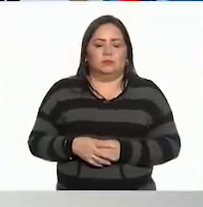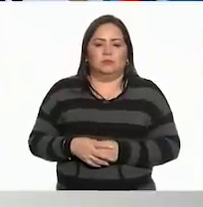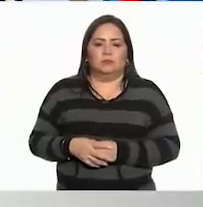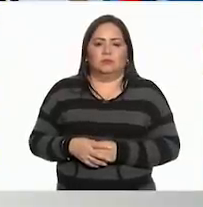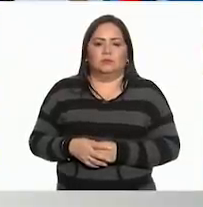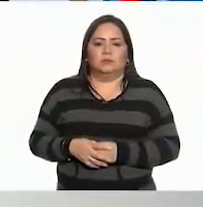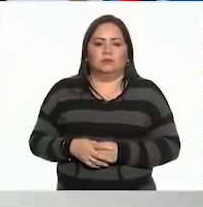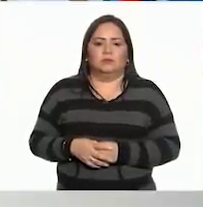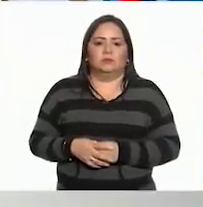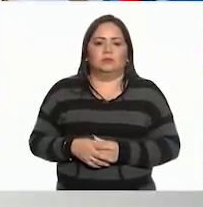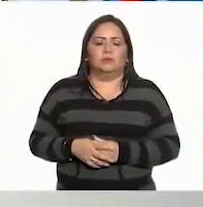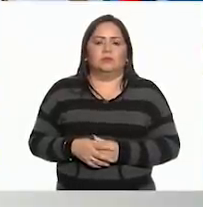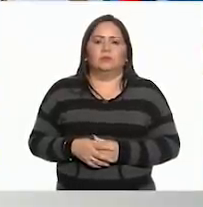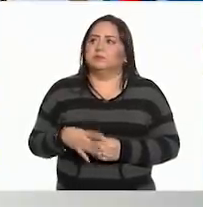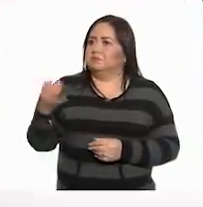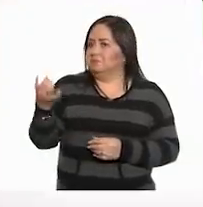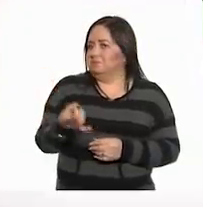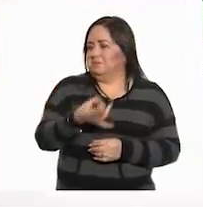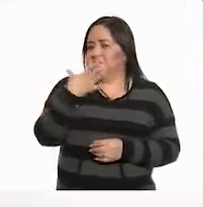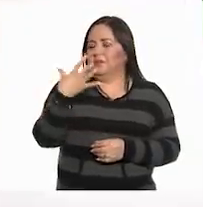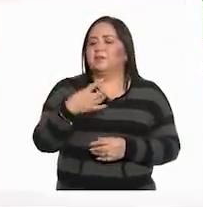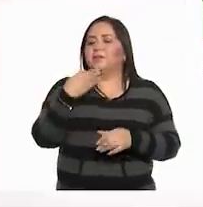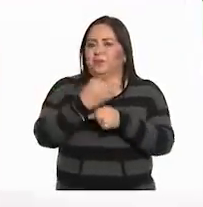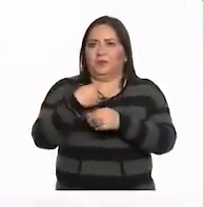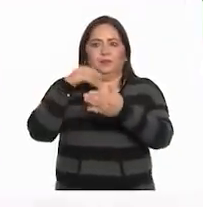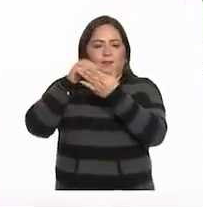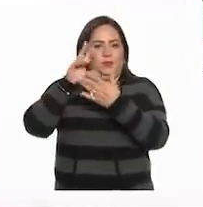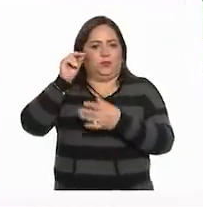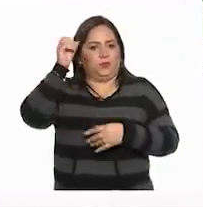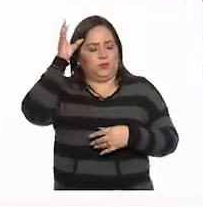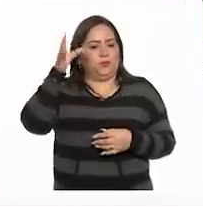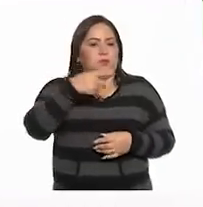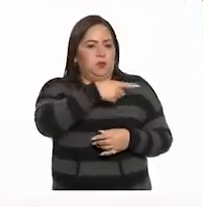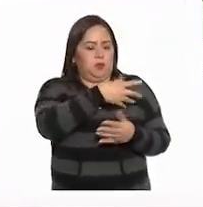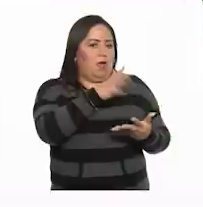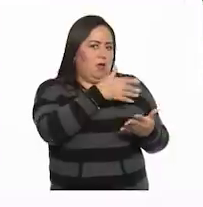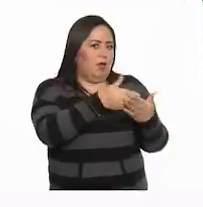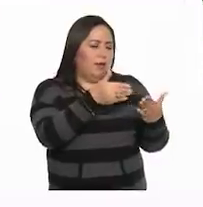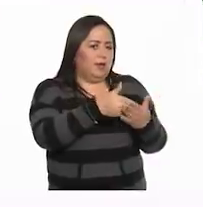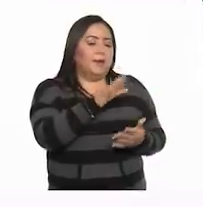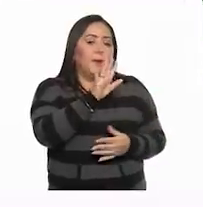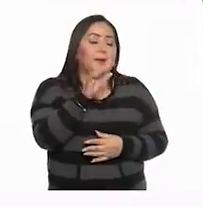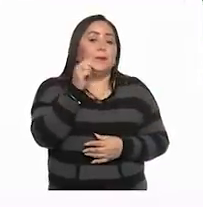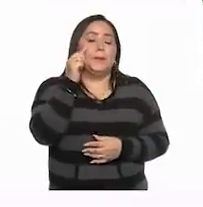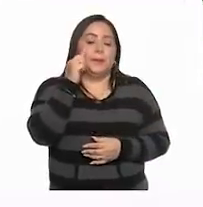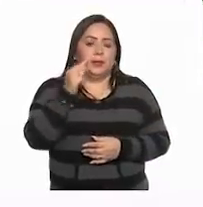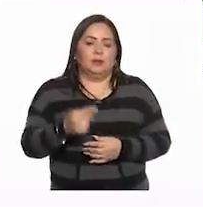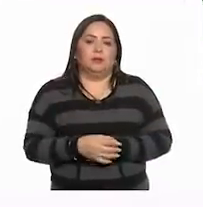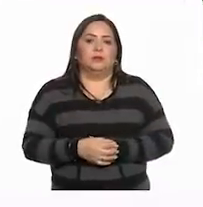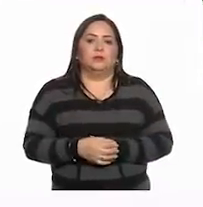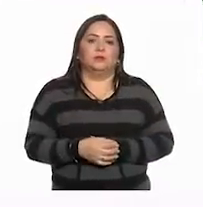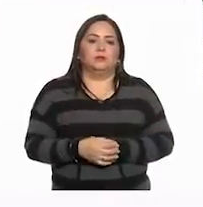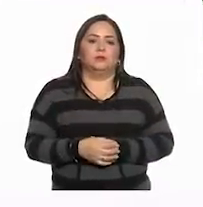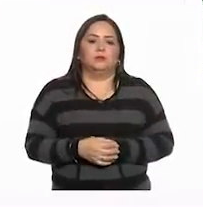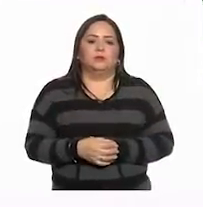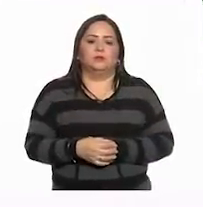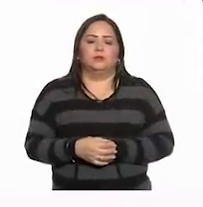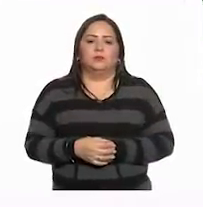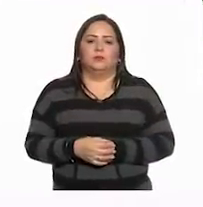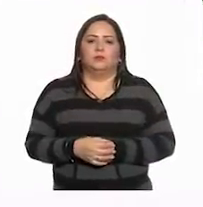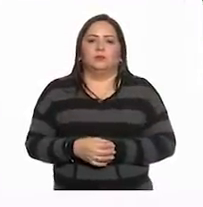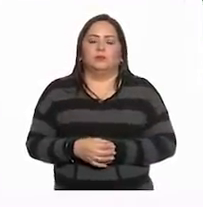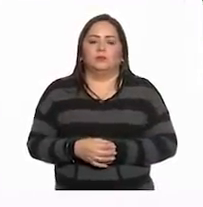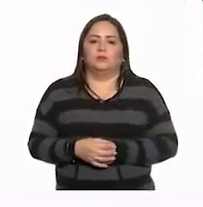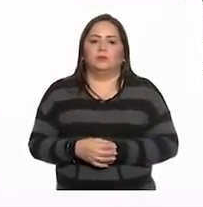¡Ah, me ganaste! Sí. Dije, la voy a anotar para que no se me olvide, pero ya lo estás haciendo tú. A ver. Muy bien. Ya lo tenemos en el